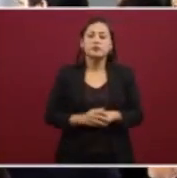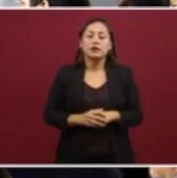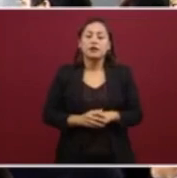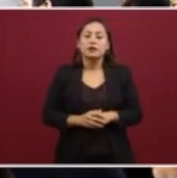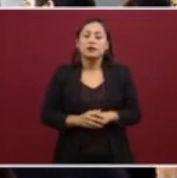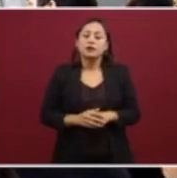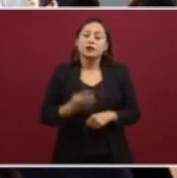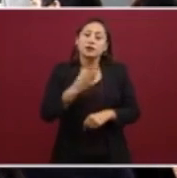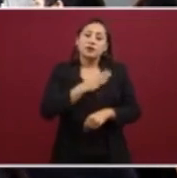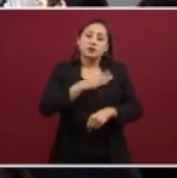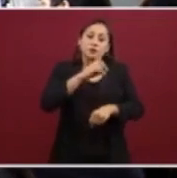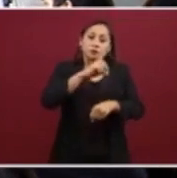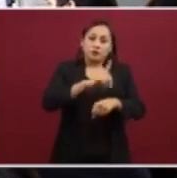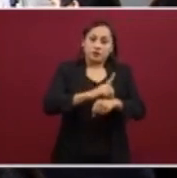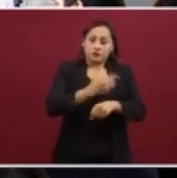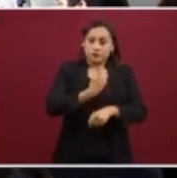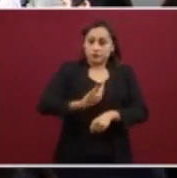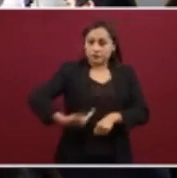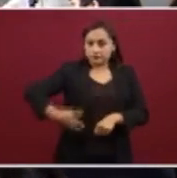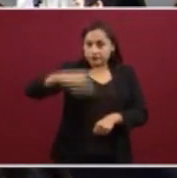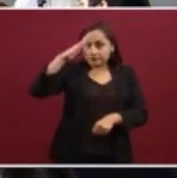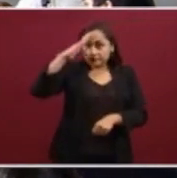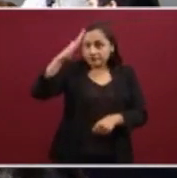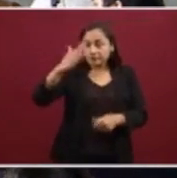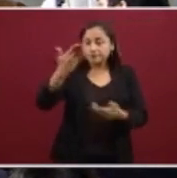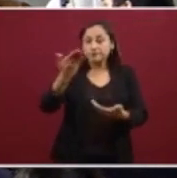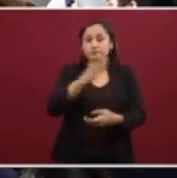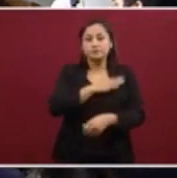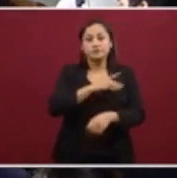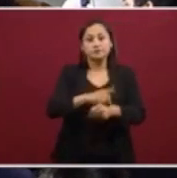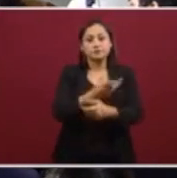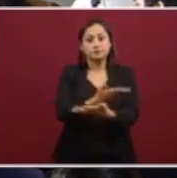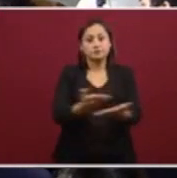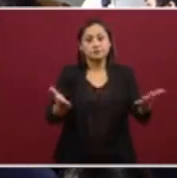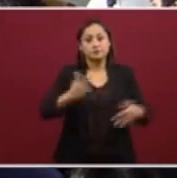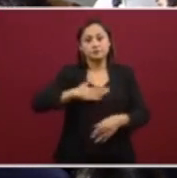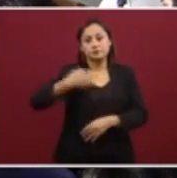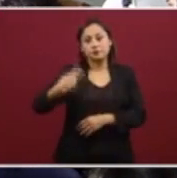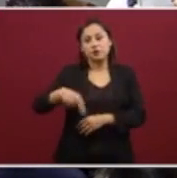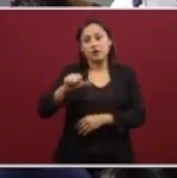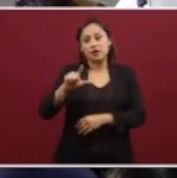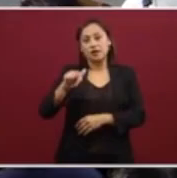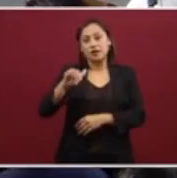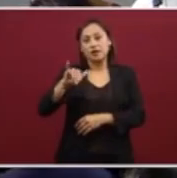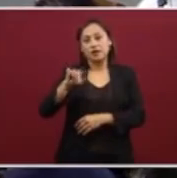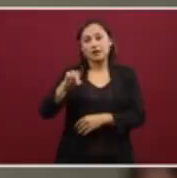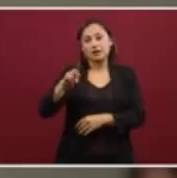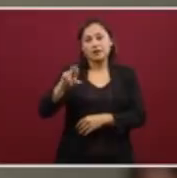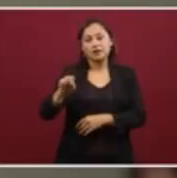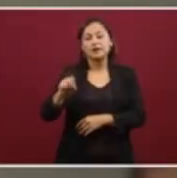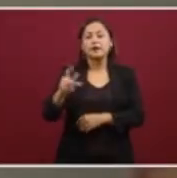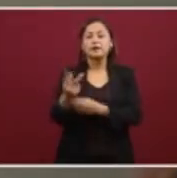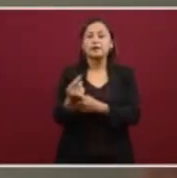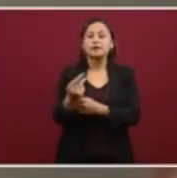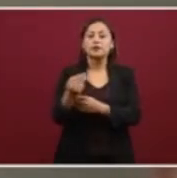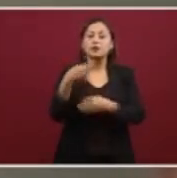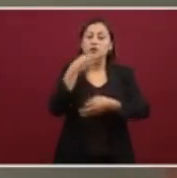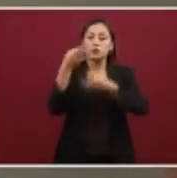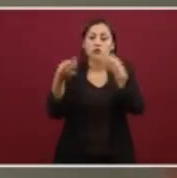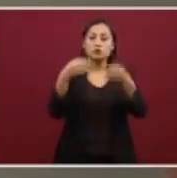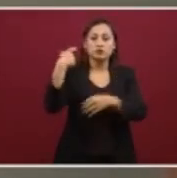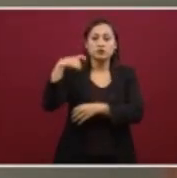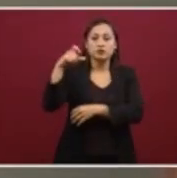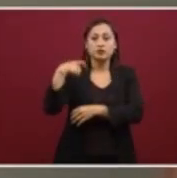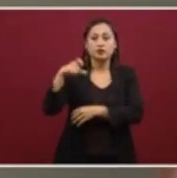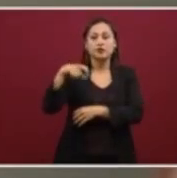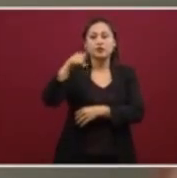Gracias. Muy buenos días, señor presidente, muy buenos días a todos. Mi nombre es Alejandra Shilot, represento a QNoticias de Querétaro, a Diálogos Sin Fronteras